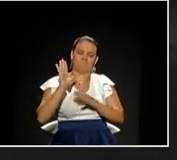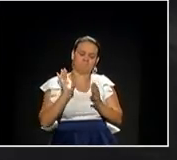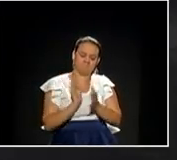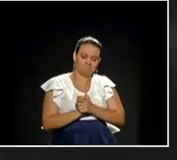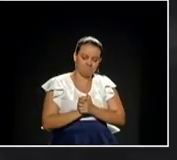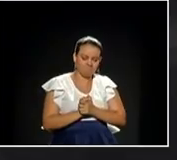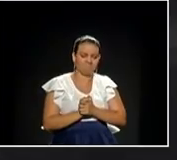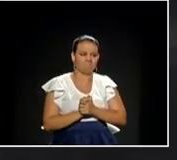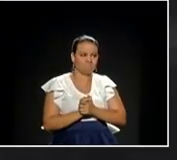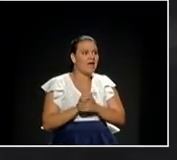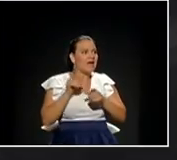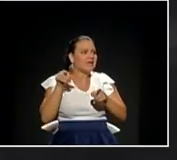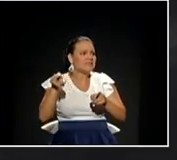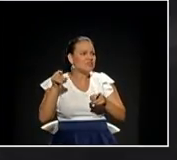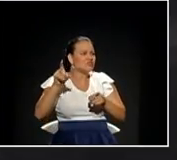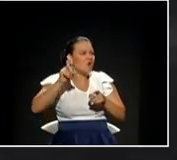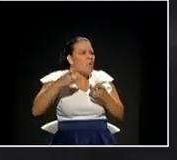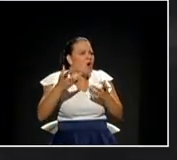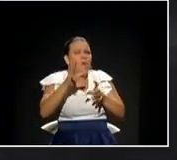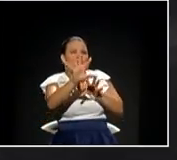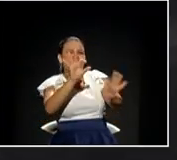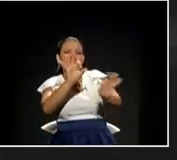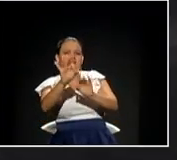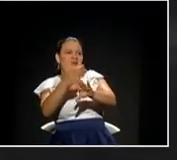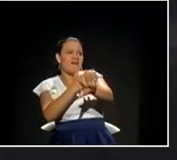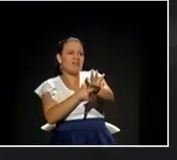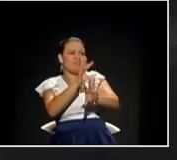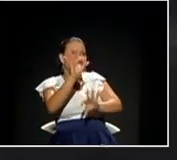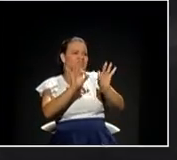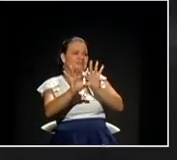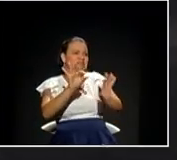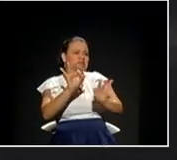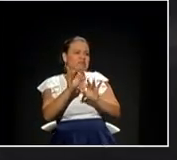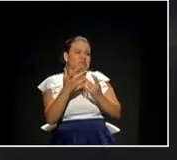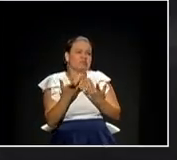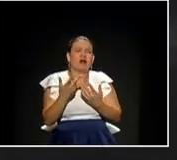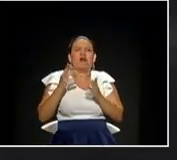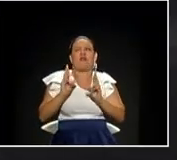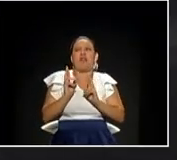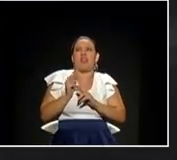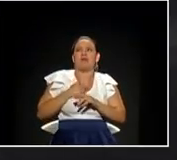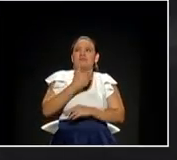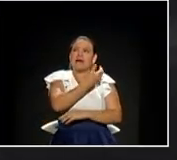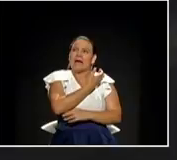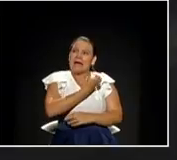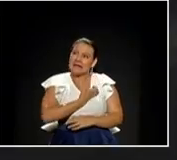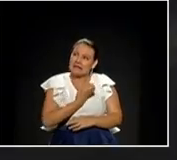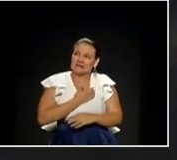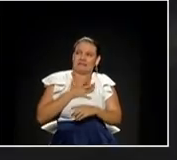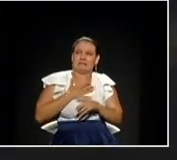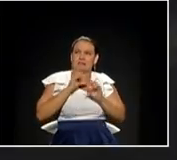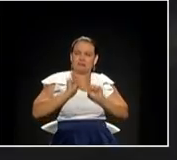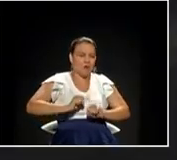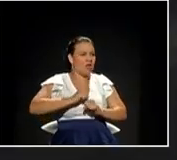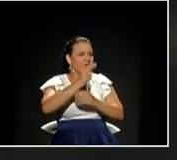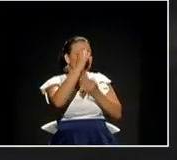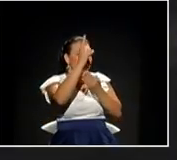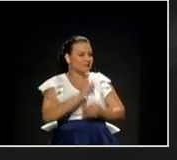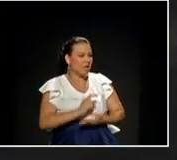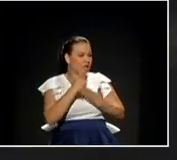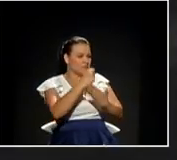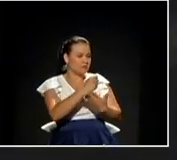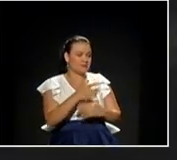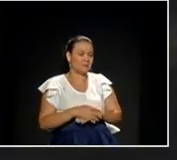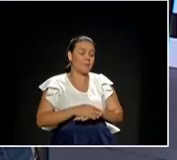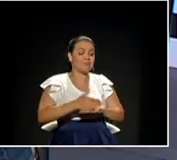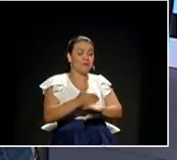se hagan bien hechos pero es poco lo que puede hacer la alcaldía ojalá pudiera hacer más por eso está el mecanismo de la secretaría de control territorial